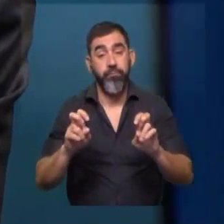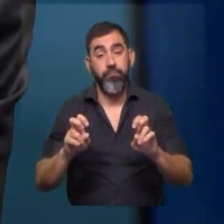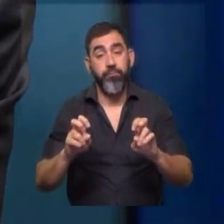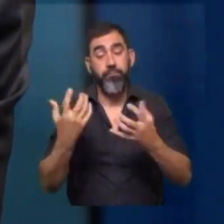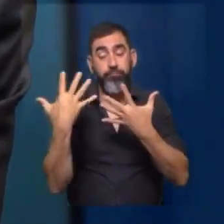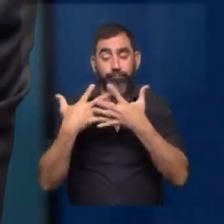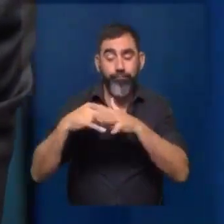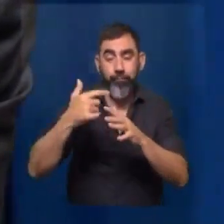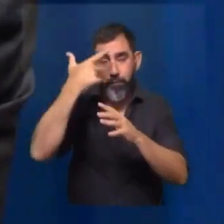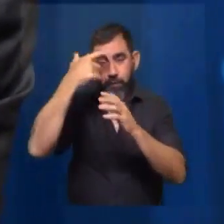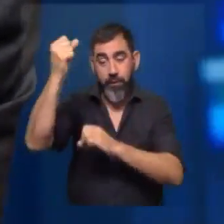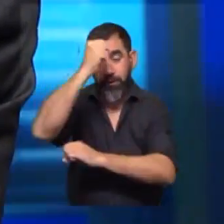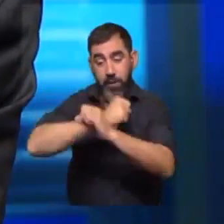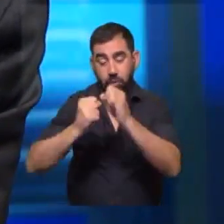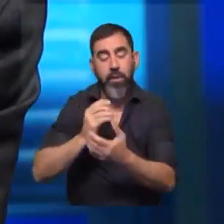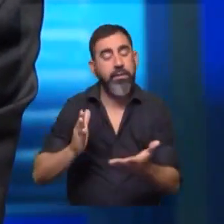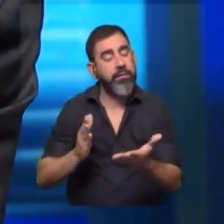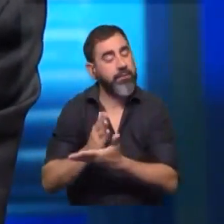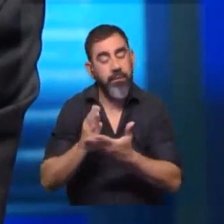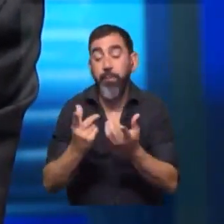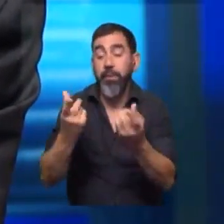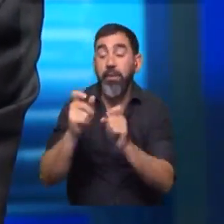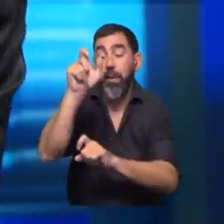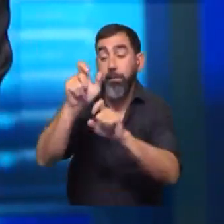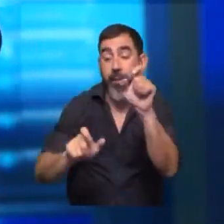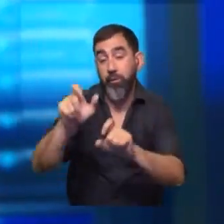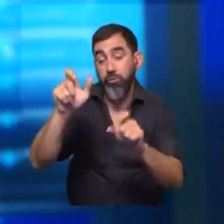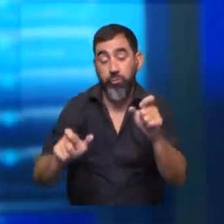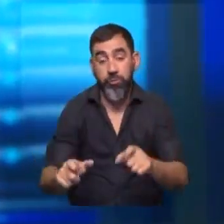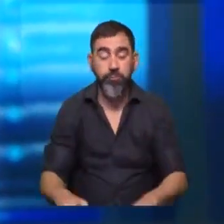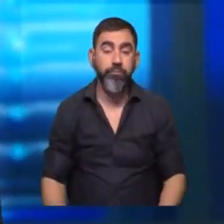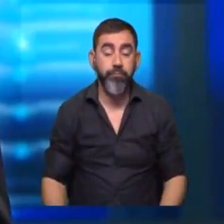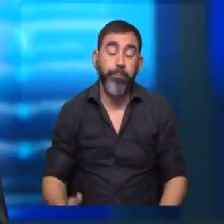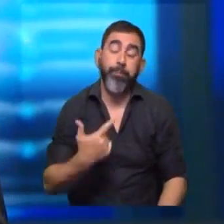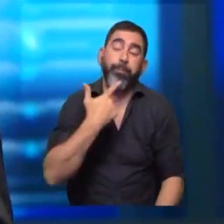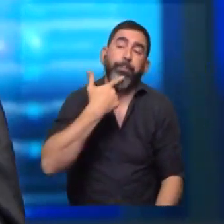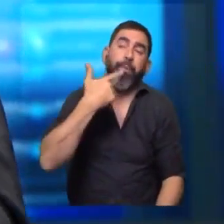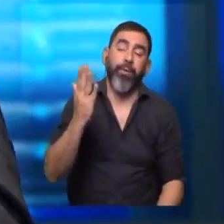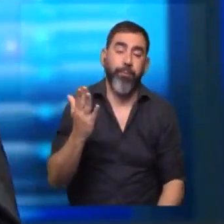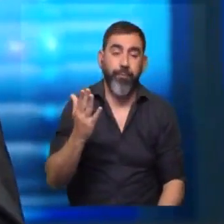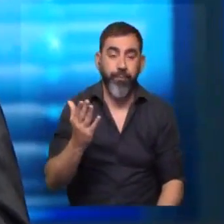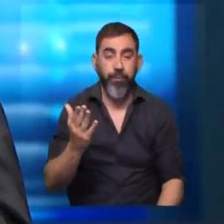integres mucha tecnología, siempre vas a necesitar personas. Yo doy siempre el ejemplo. ¿Tú sabes cuándo fue el primer